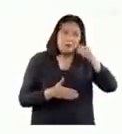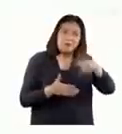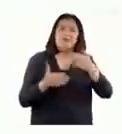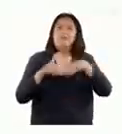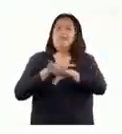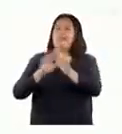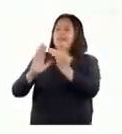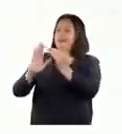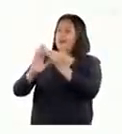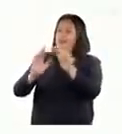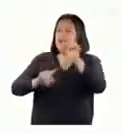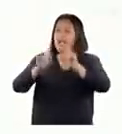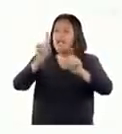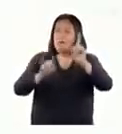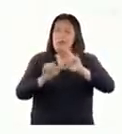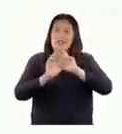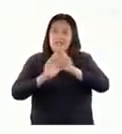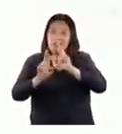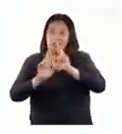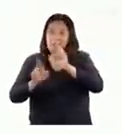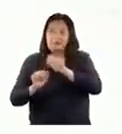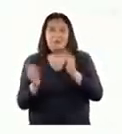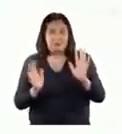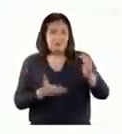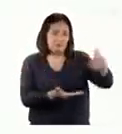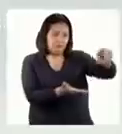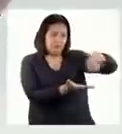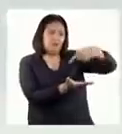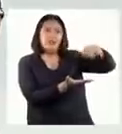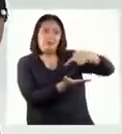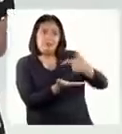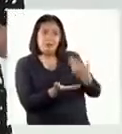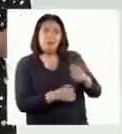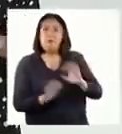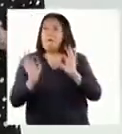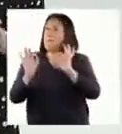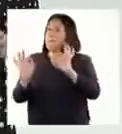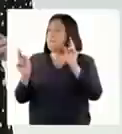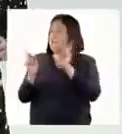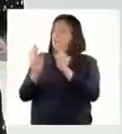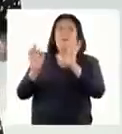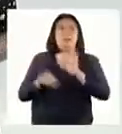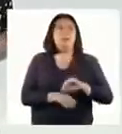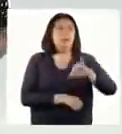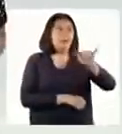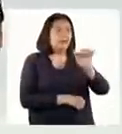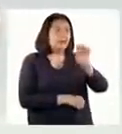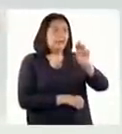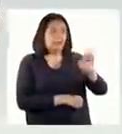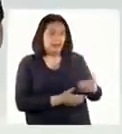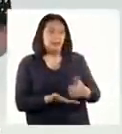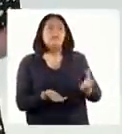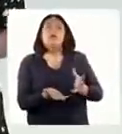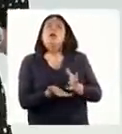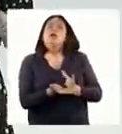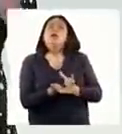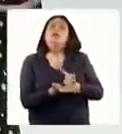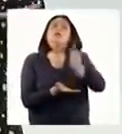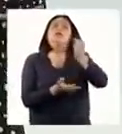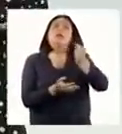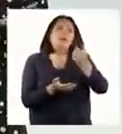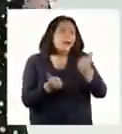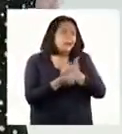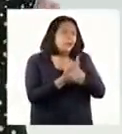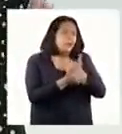están en casa algunas de las respuestas que nos han llegado. Perfecto. Jaime de Huamanga comentó, lo